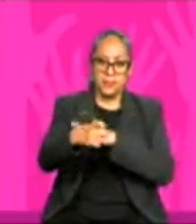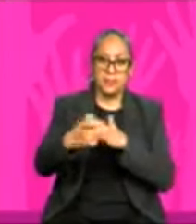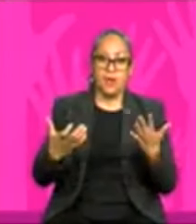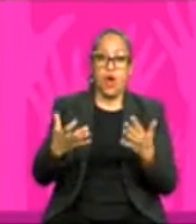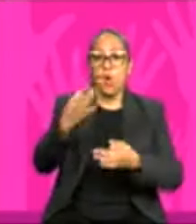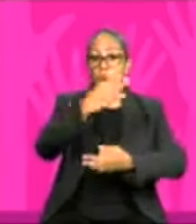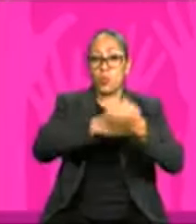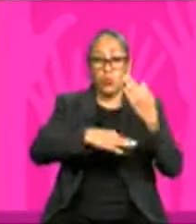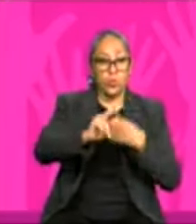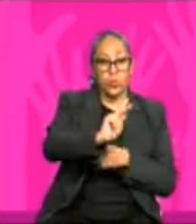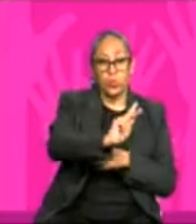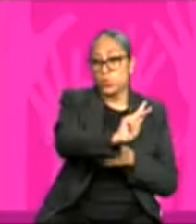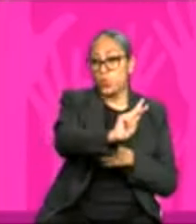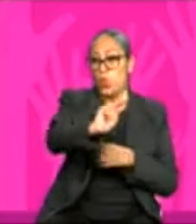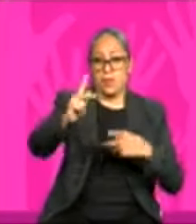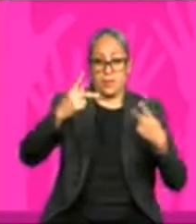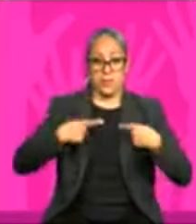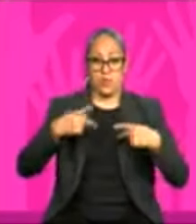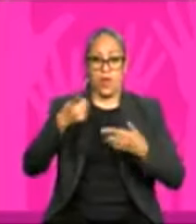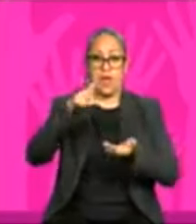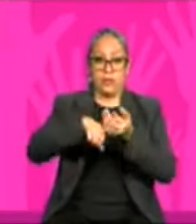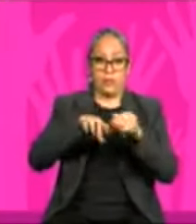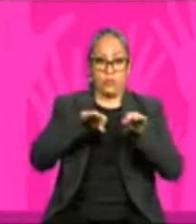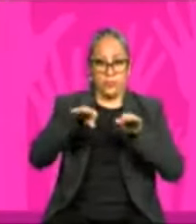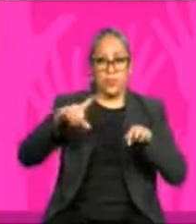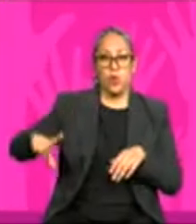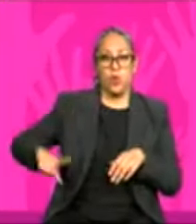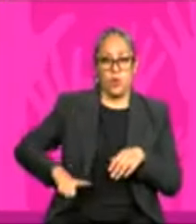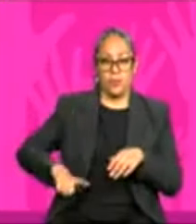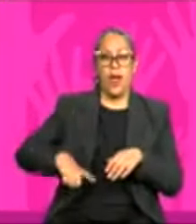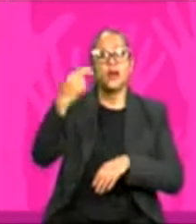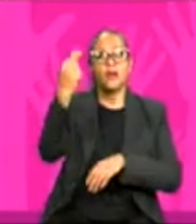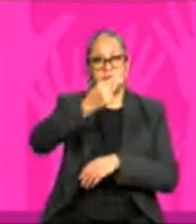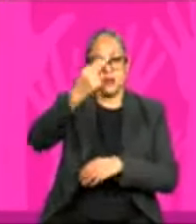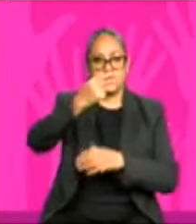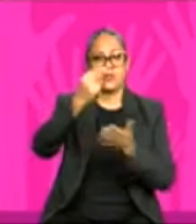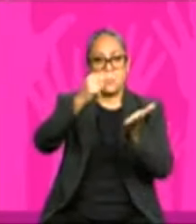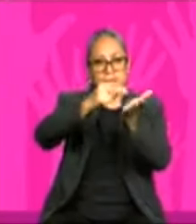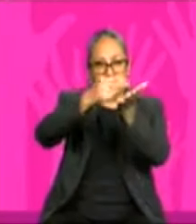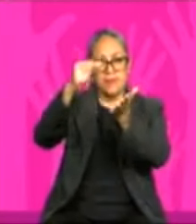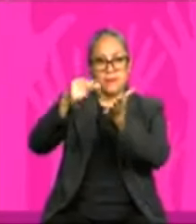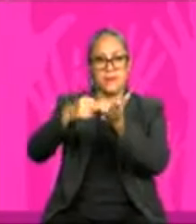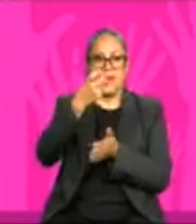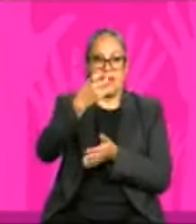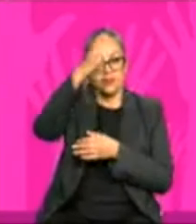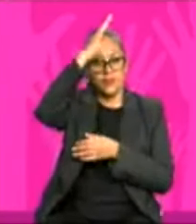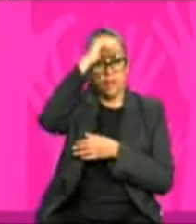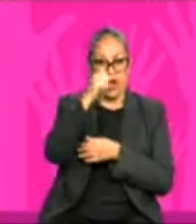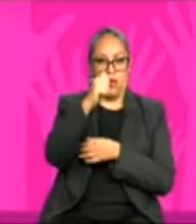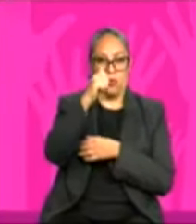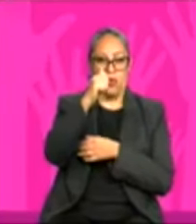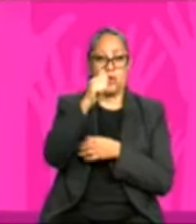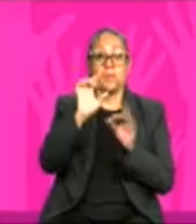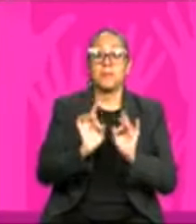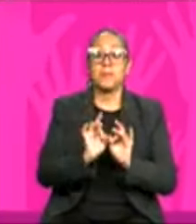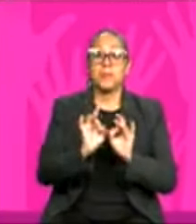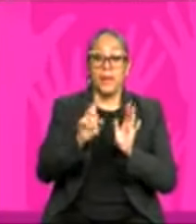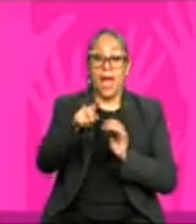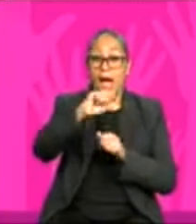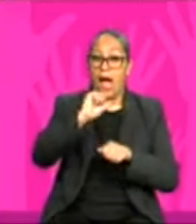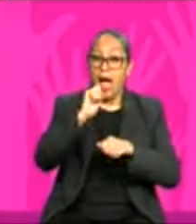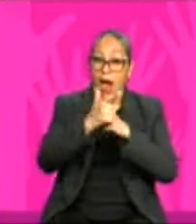los funcionarios de mi gobierno van a tener que firmar este acuerdo. El que cometa un acto